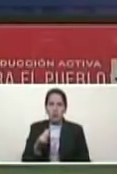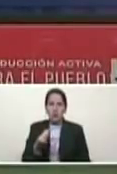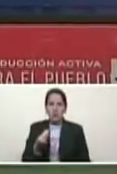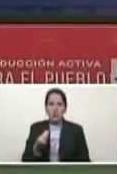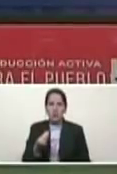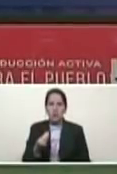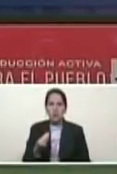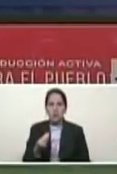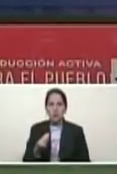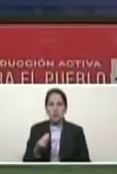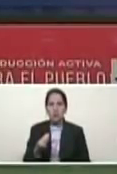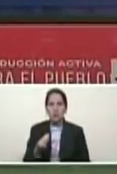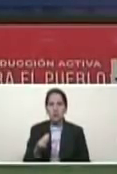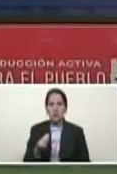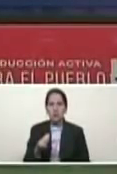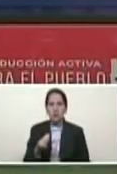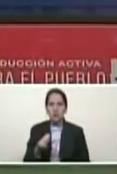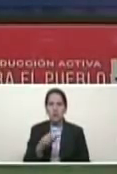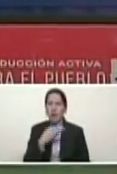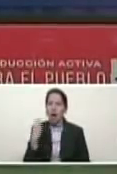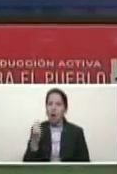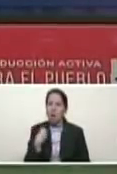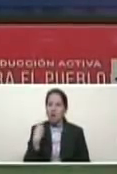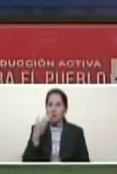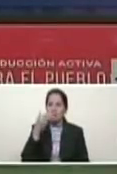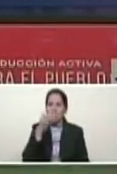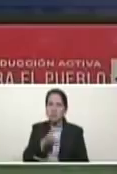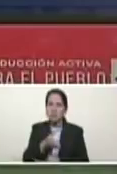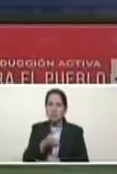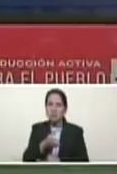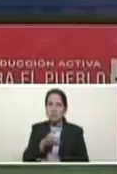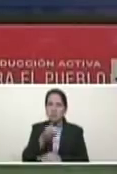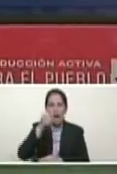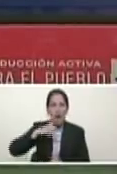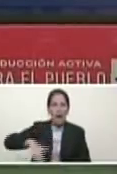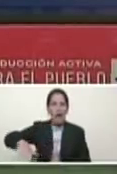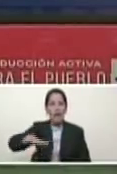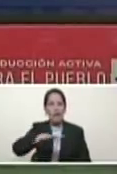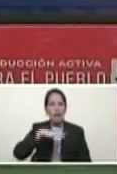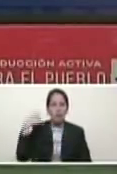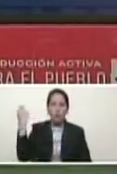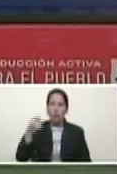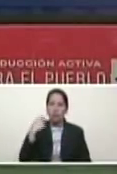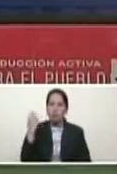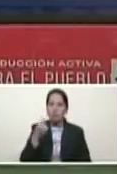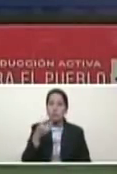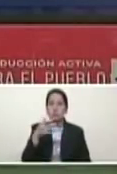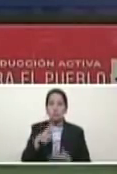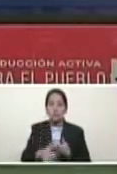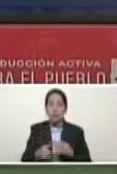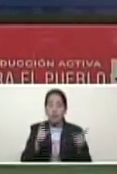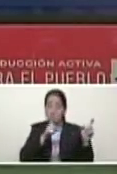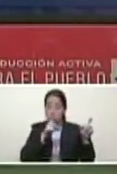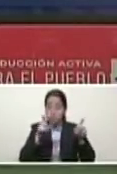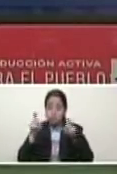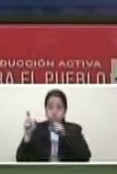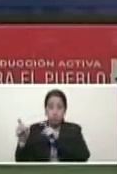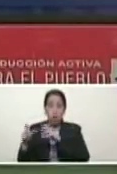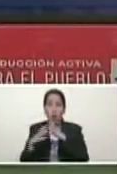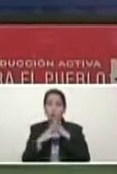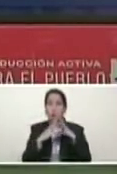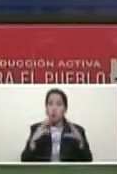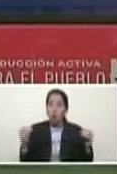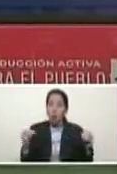Juvenil, la juventud vaya hacia el campo. Demos todos los instrumentos, el conocimiento, articular